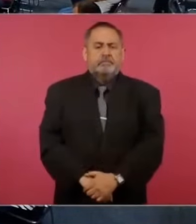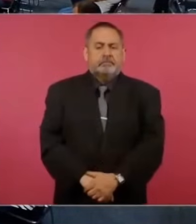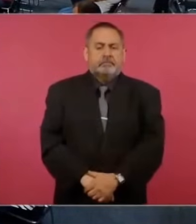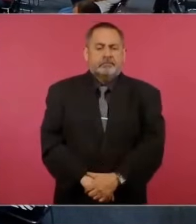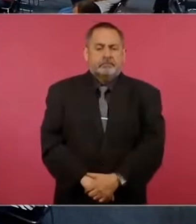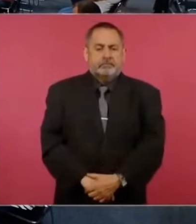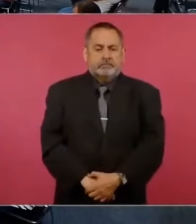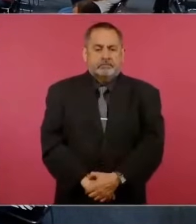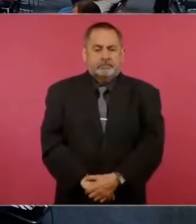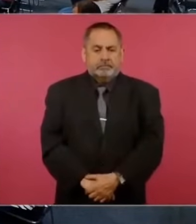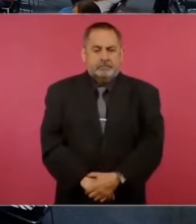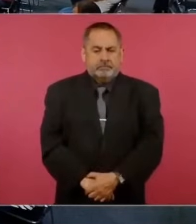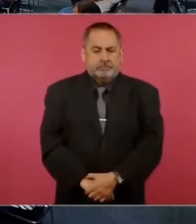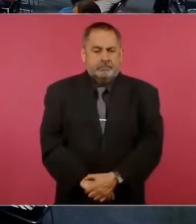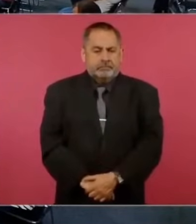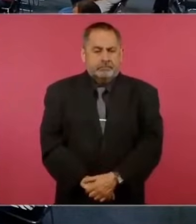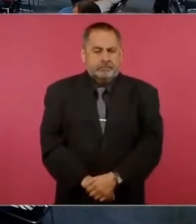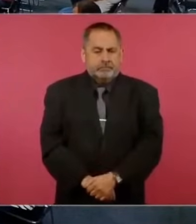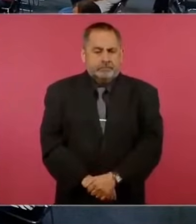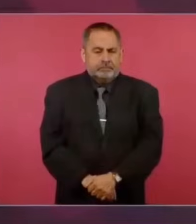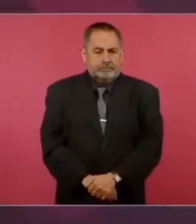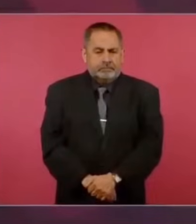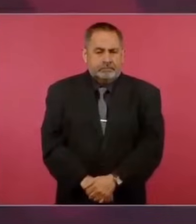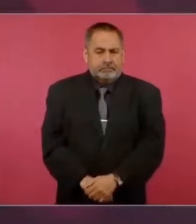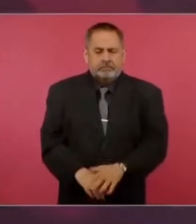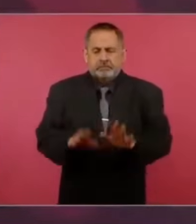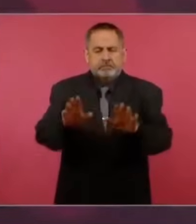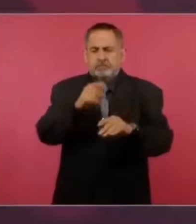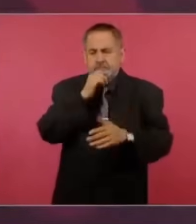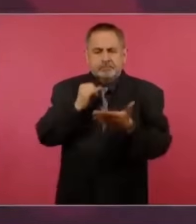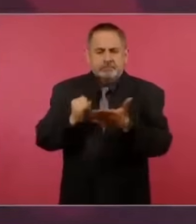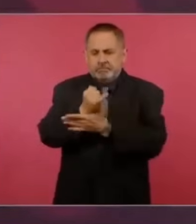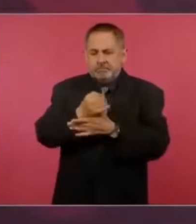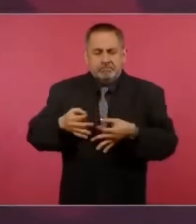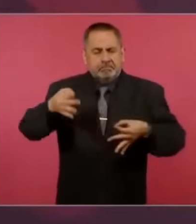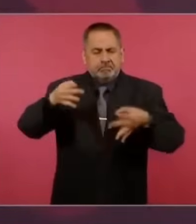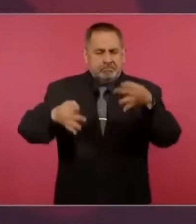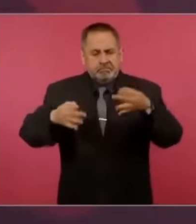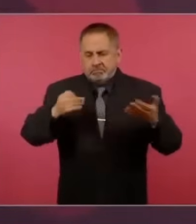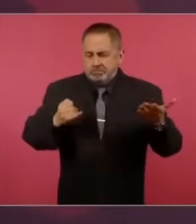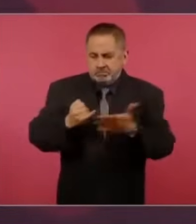opina? Son medidas cautelares, todavía no termina el juicio.